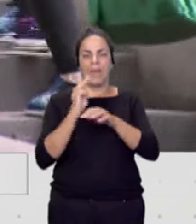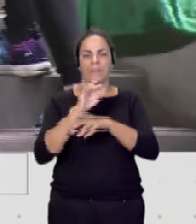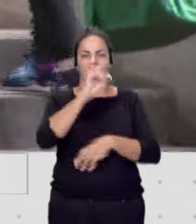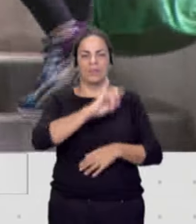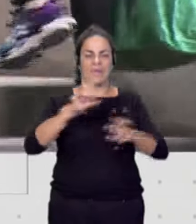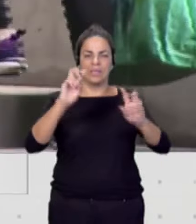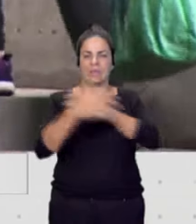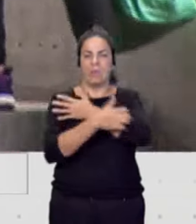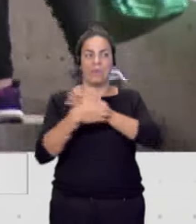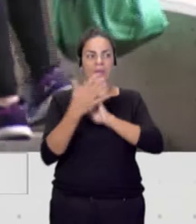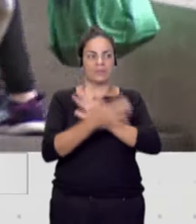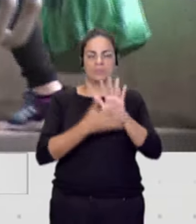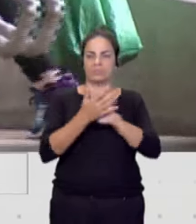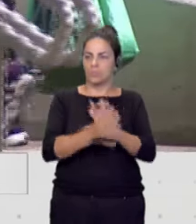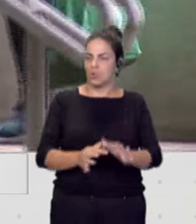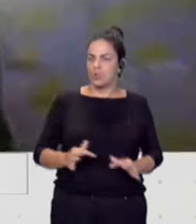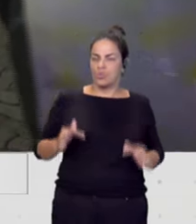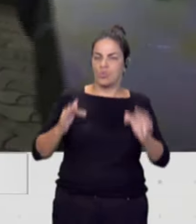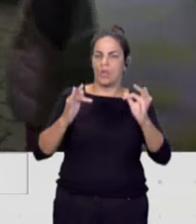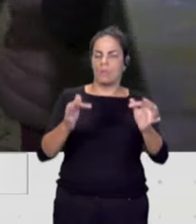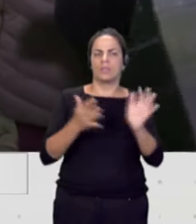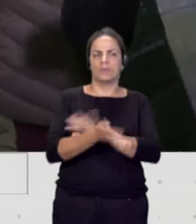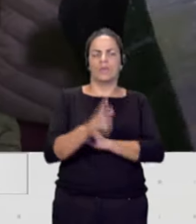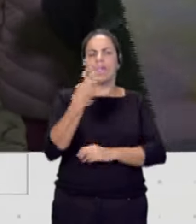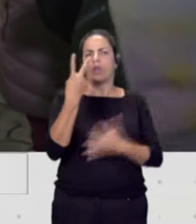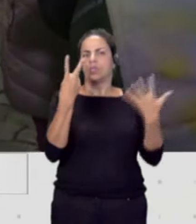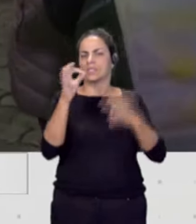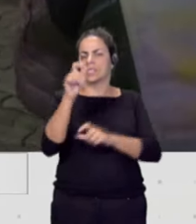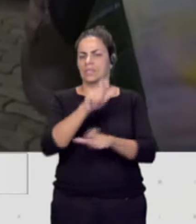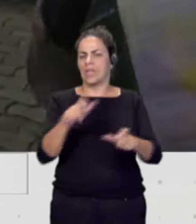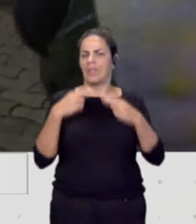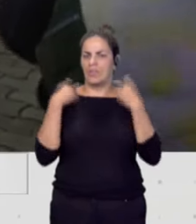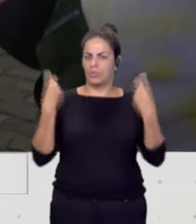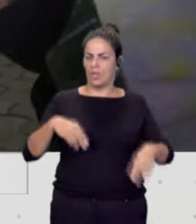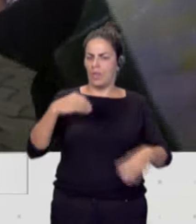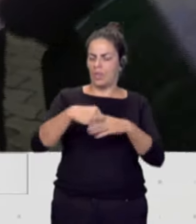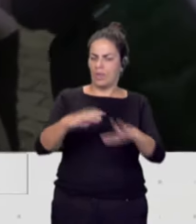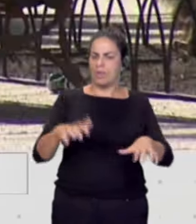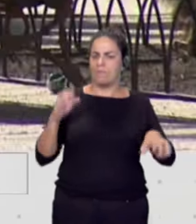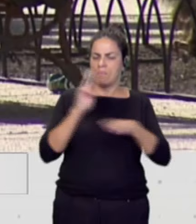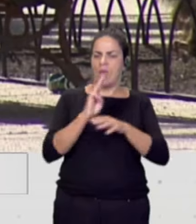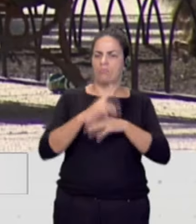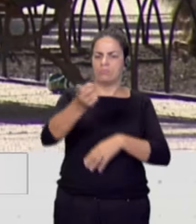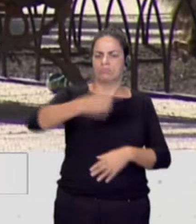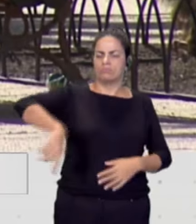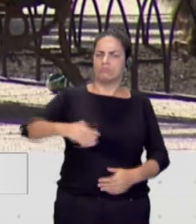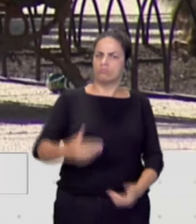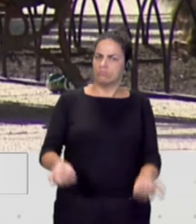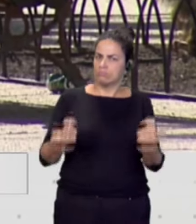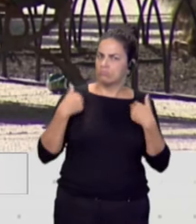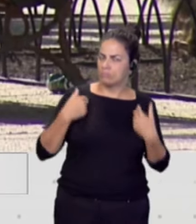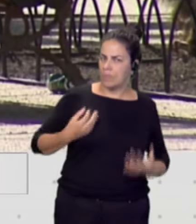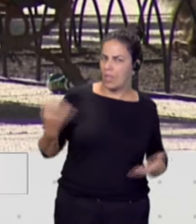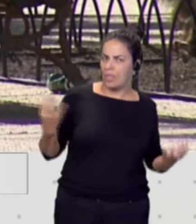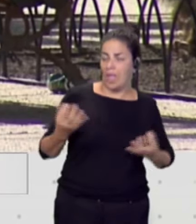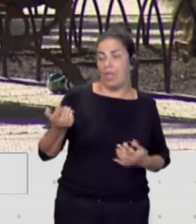diputados, los 70 diputados de la Cámara, tienen esa responsabilidad. A ver si algún día se plantean